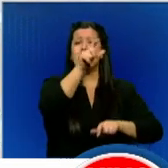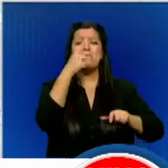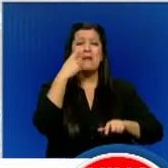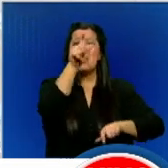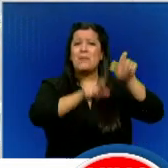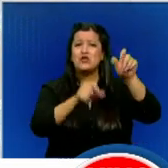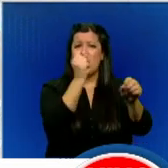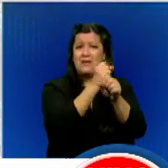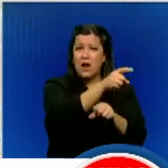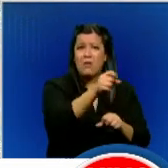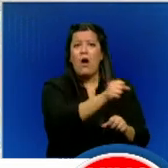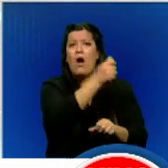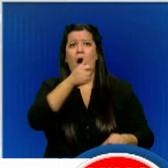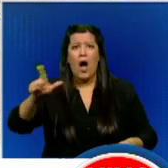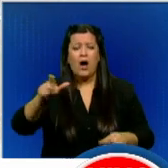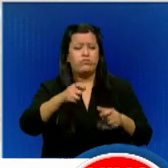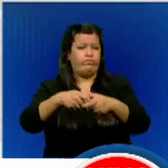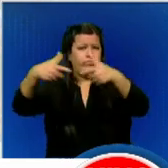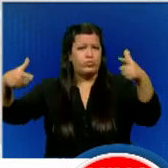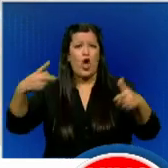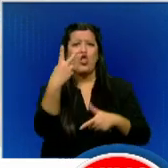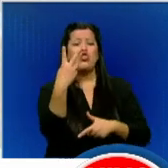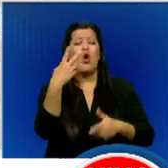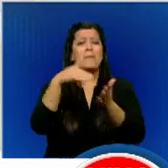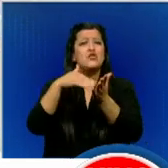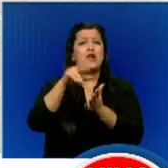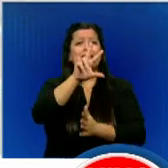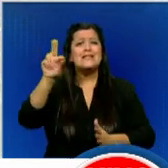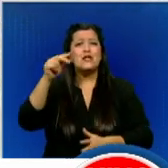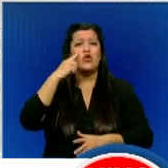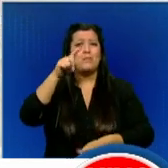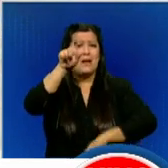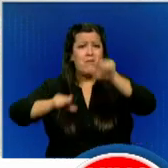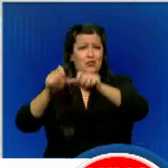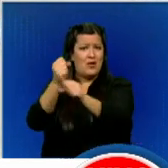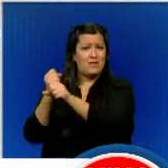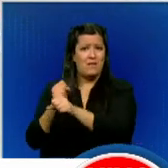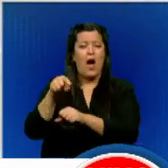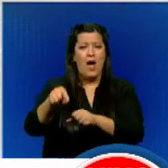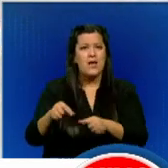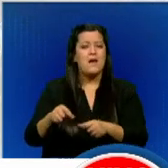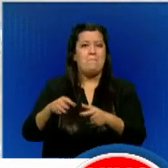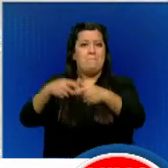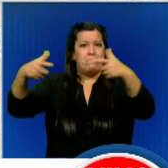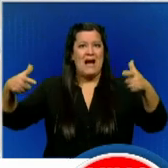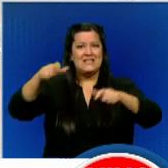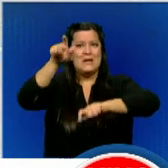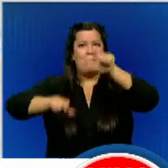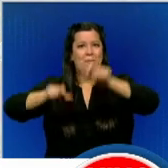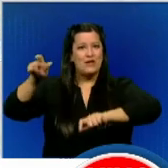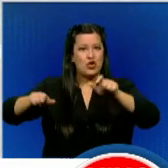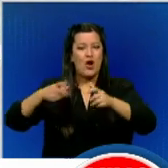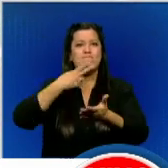a 2.300.000 trabajadores entonces se aumentaba la intensidad de la